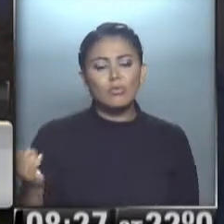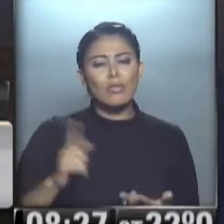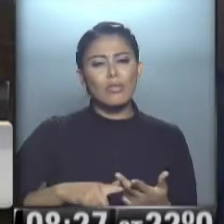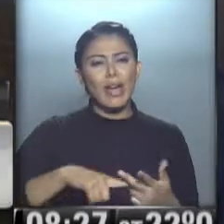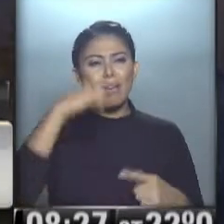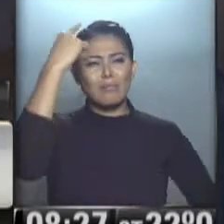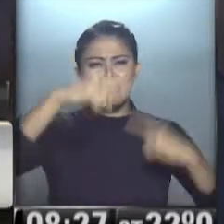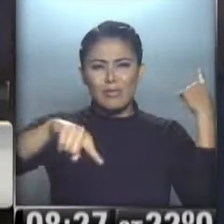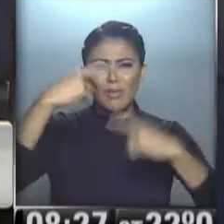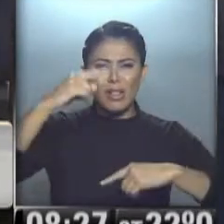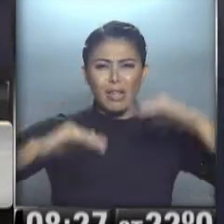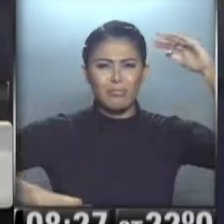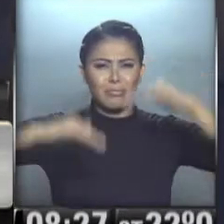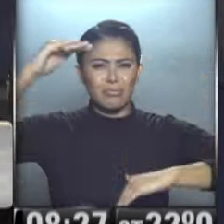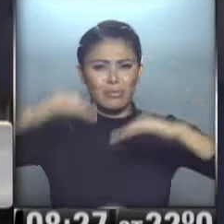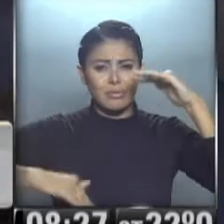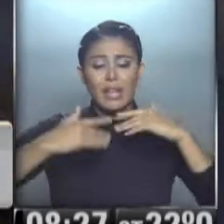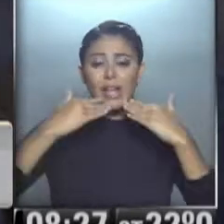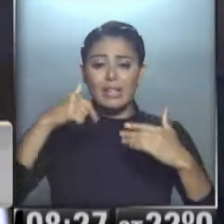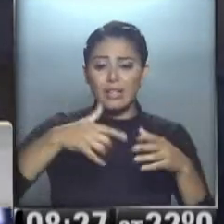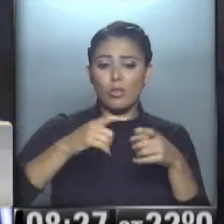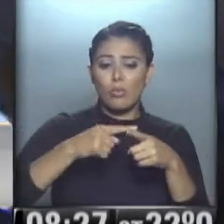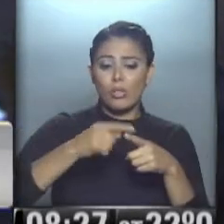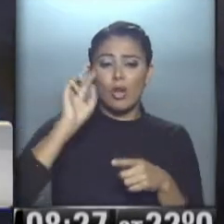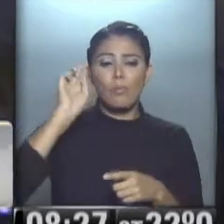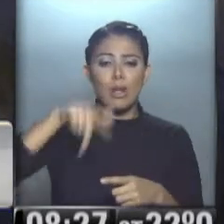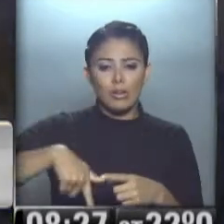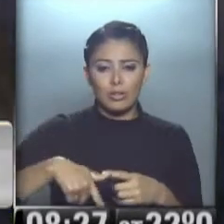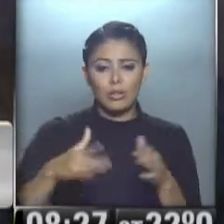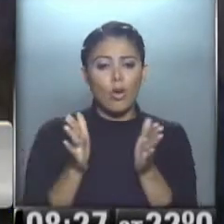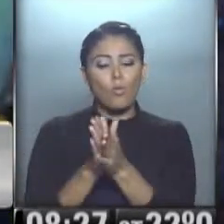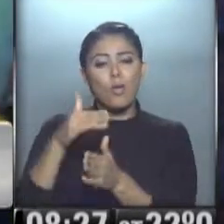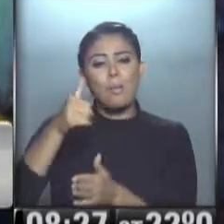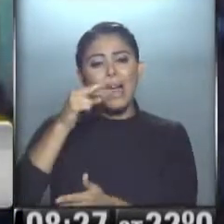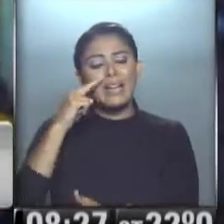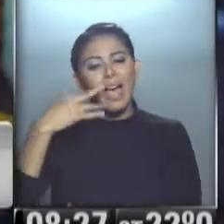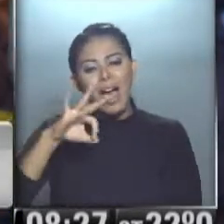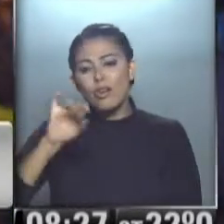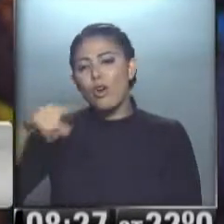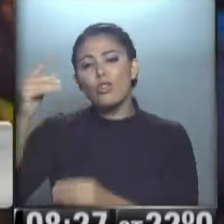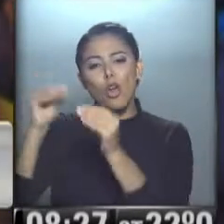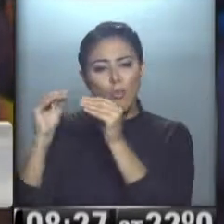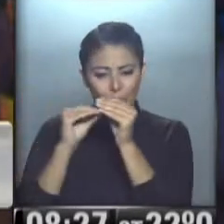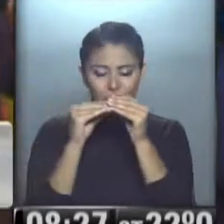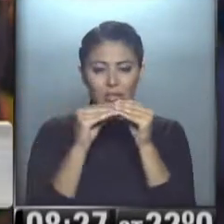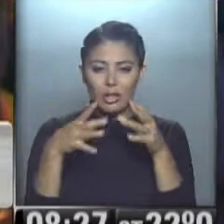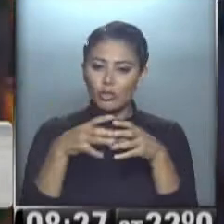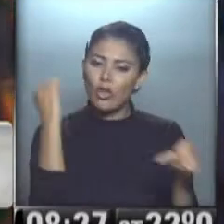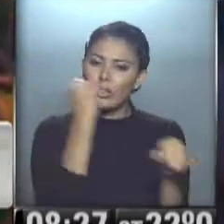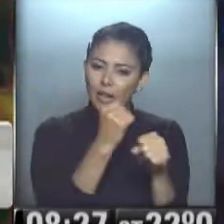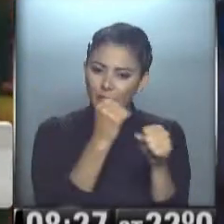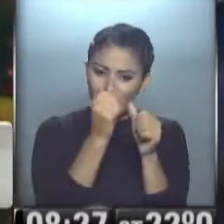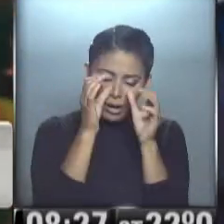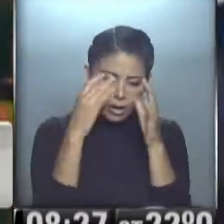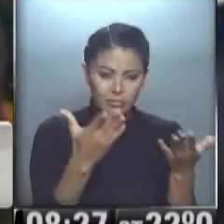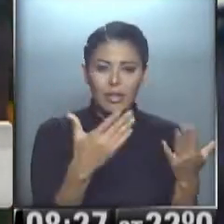inequidad. Y bueno, seguramente desde el Partido Justicialista, a partir de esta etapa que iniciamos junto con Mariano y con muchos otros compañeros más, vamos a trabajar de cara a la